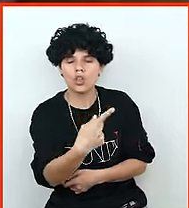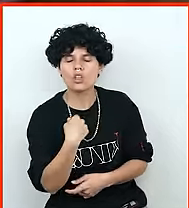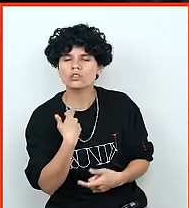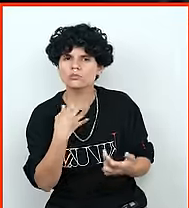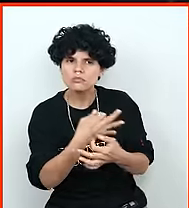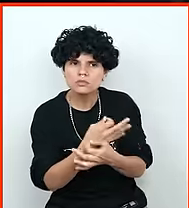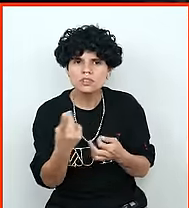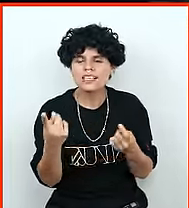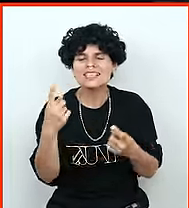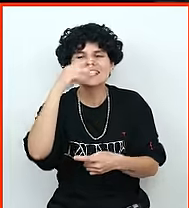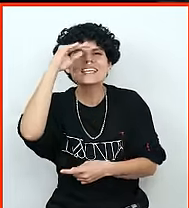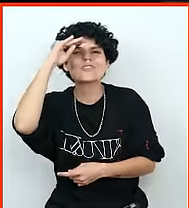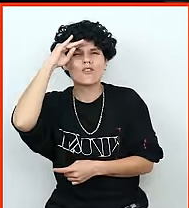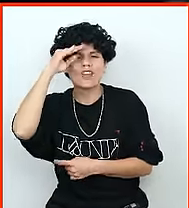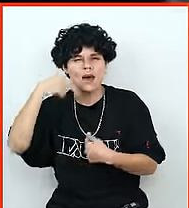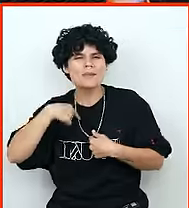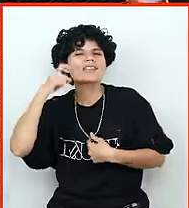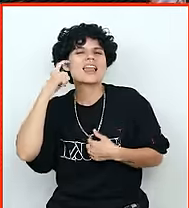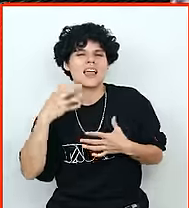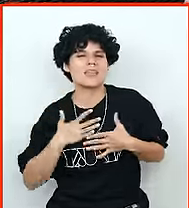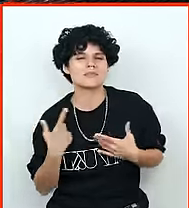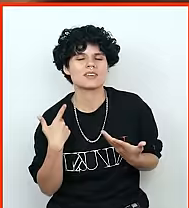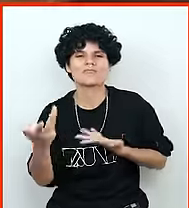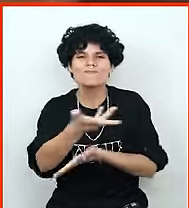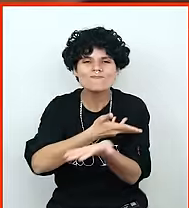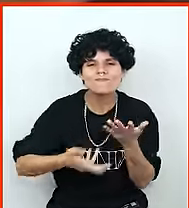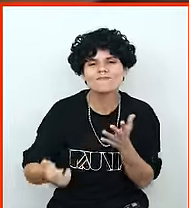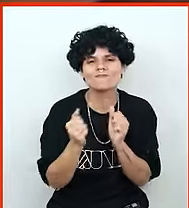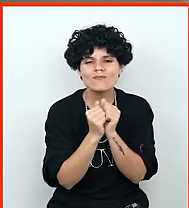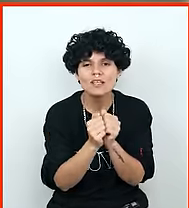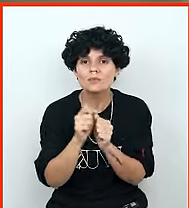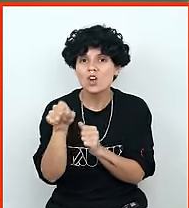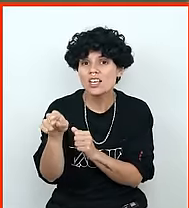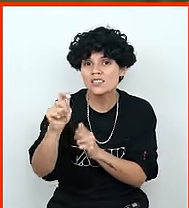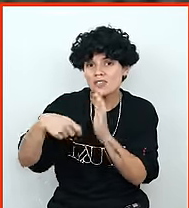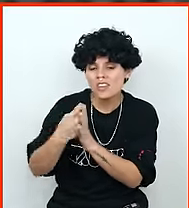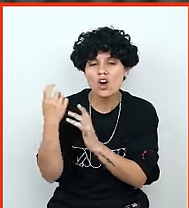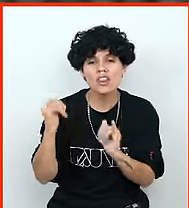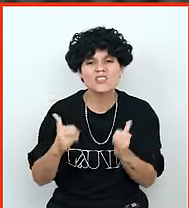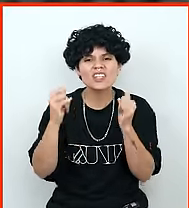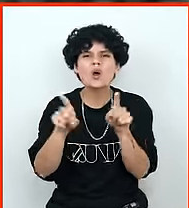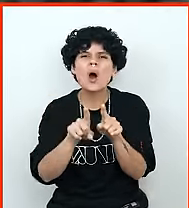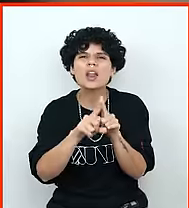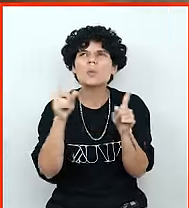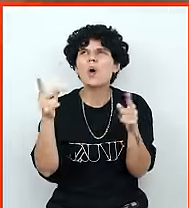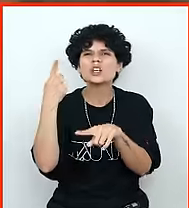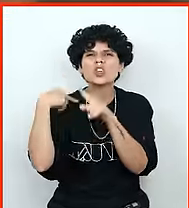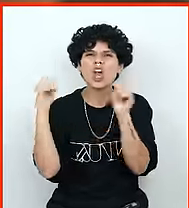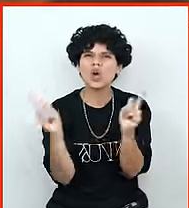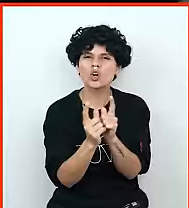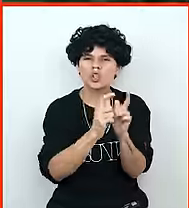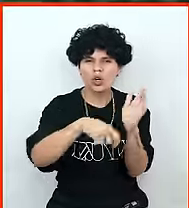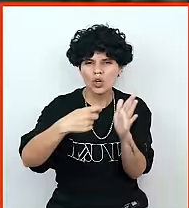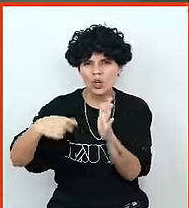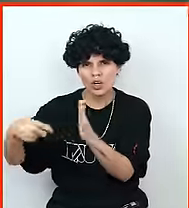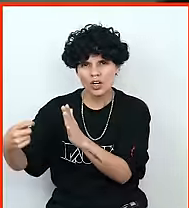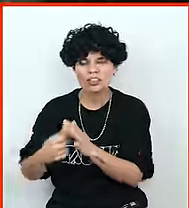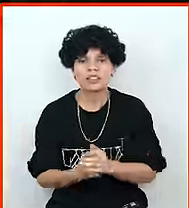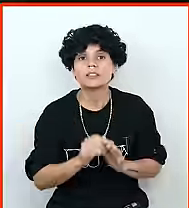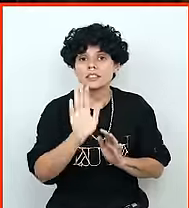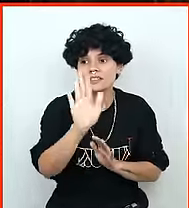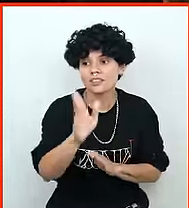en mí y todo. No, pero este video está increíble, ¿eh? ¿Indivisible? Está divertido, sí. Sí, es divertido. Está divertido, pero también... Es como un corto. Claro. Oye,